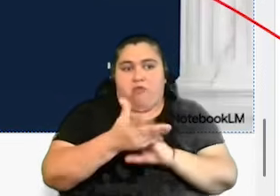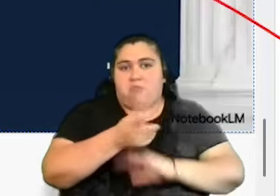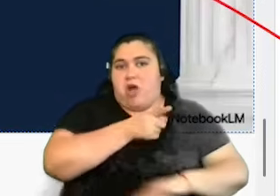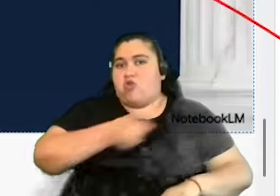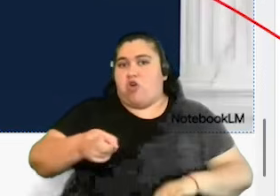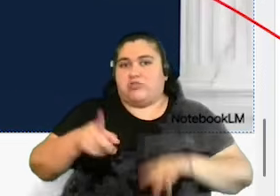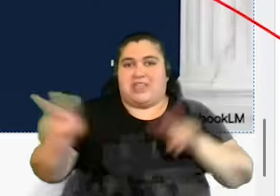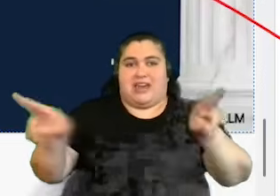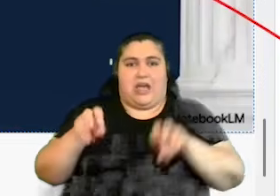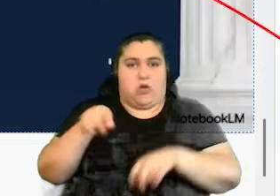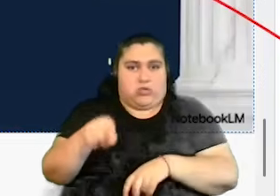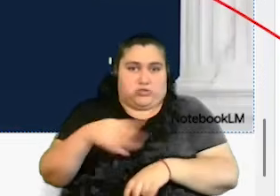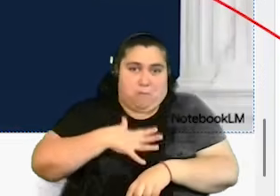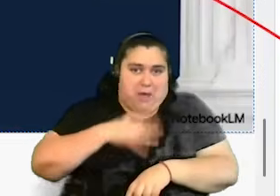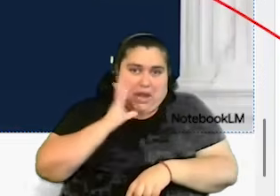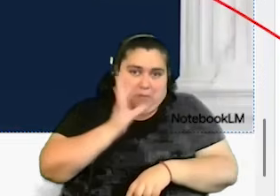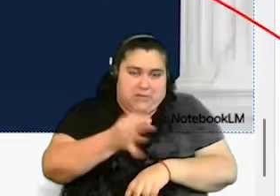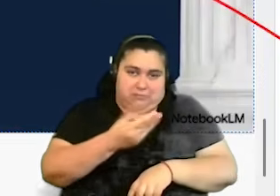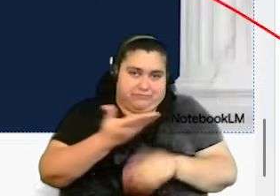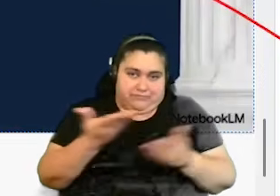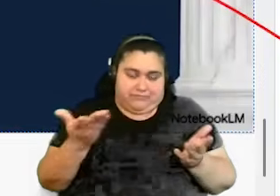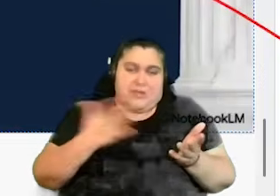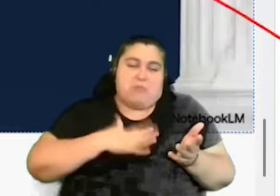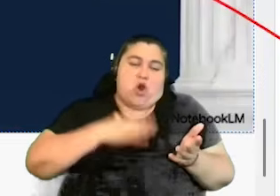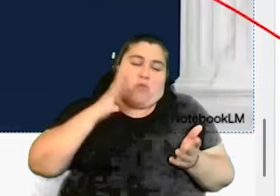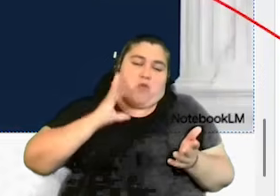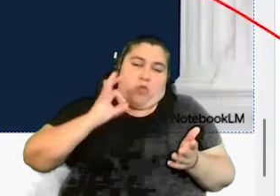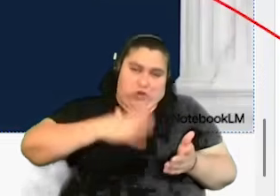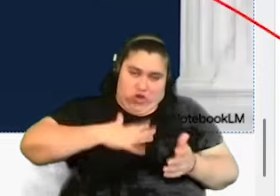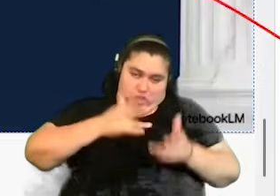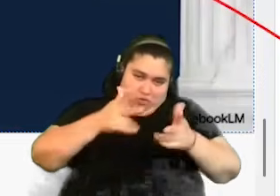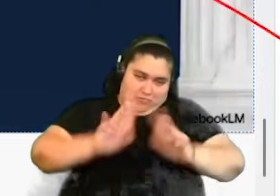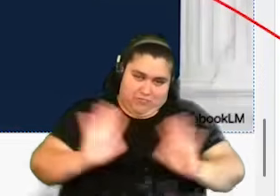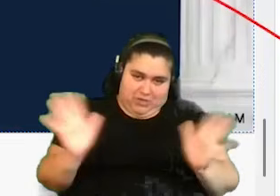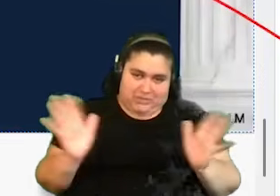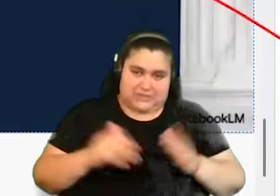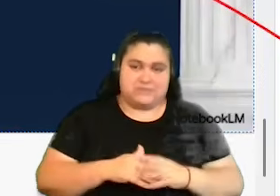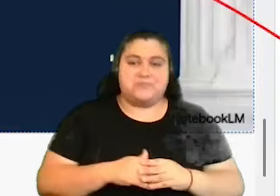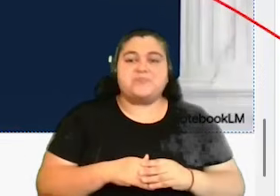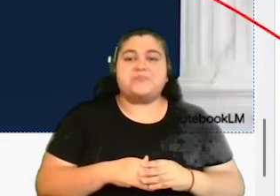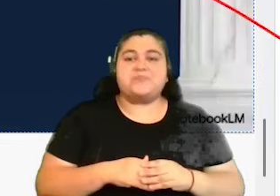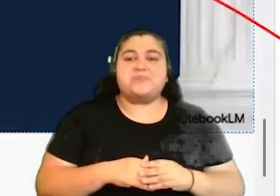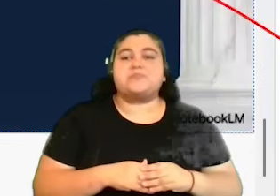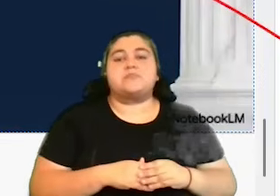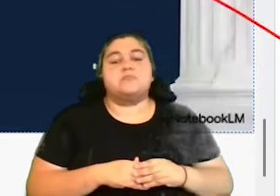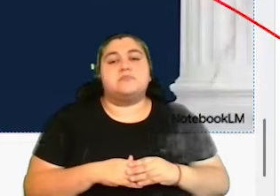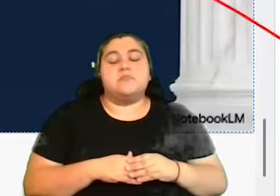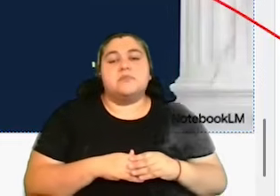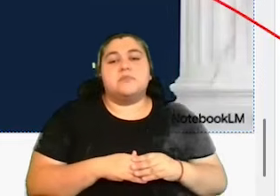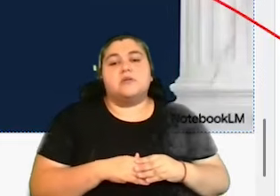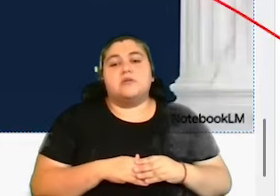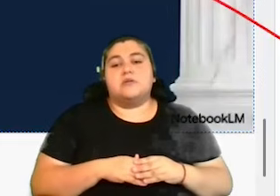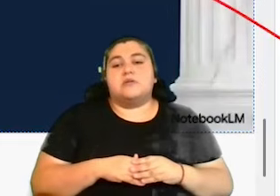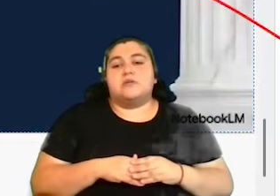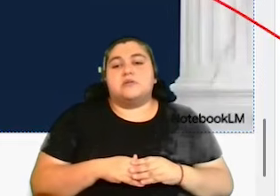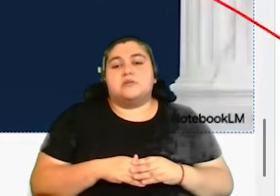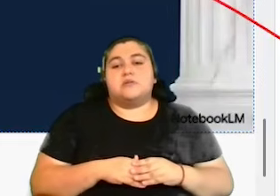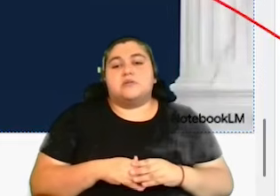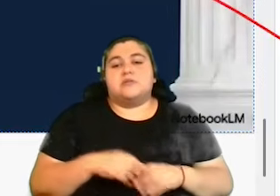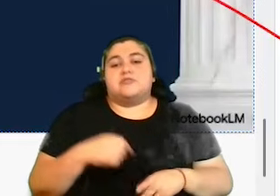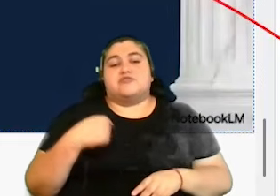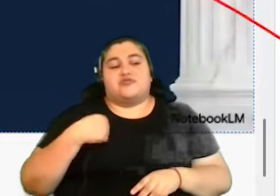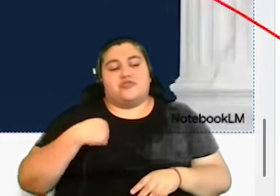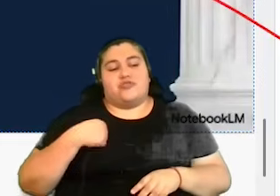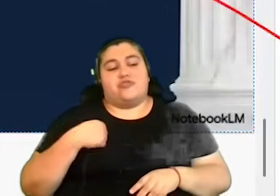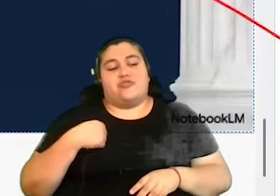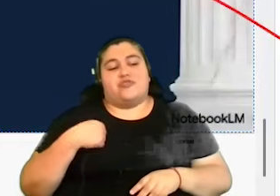mí, seriamente. Pero bueno, es un comentario mío. Claro, yo suelo